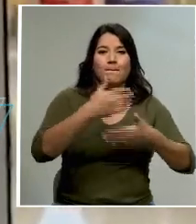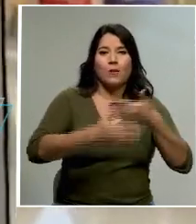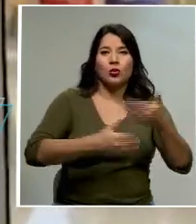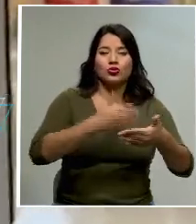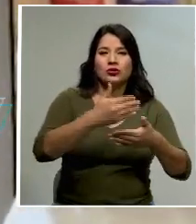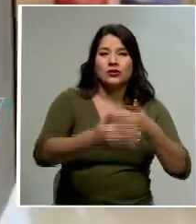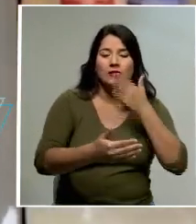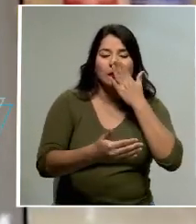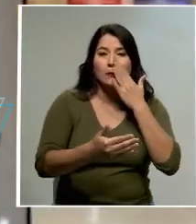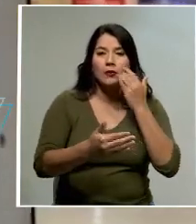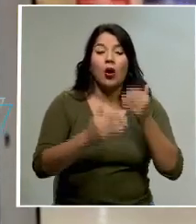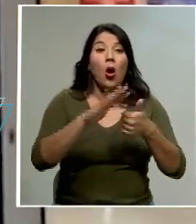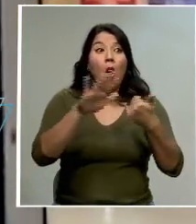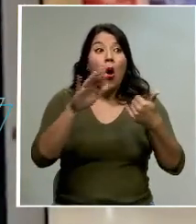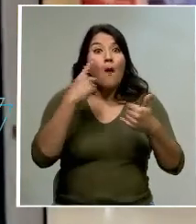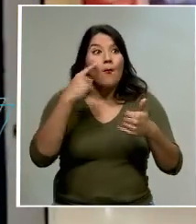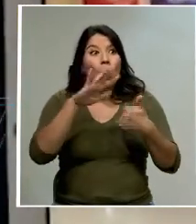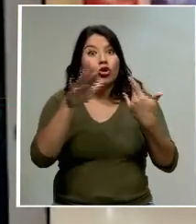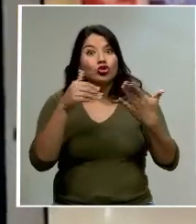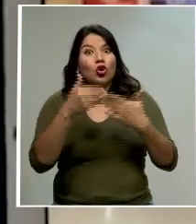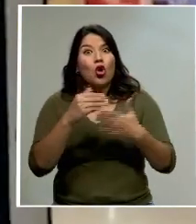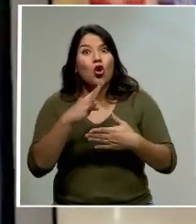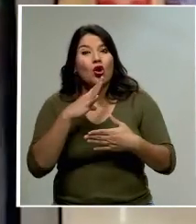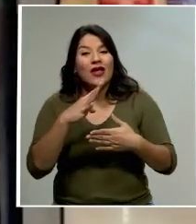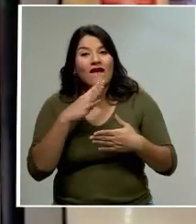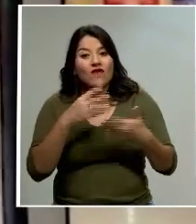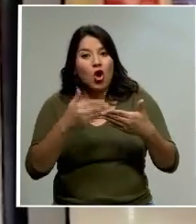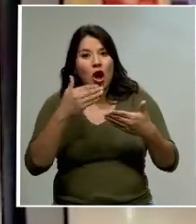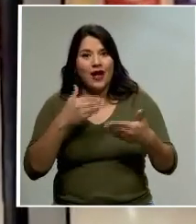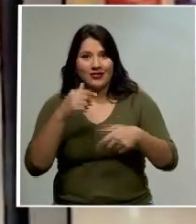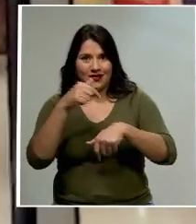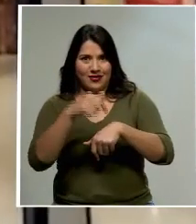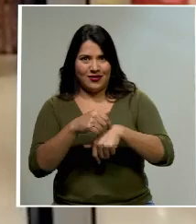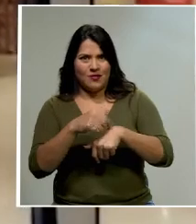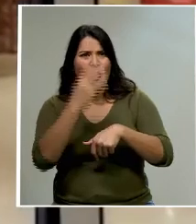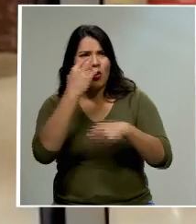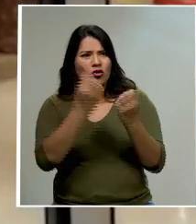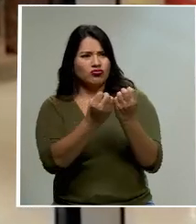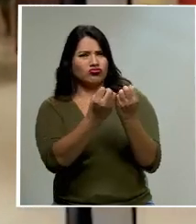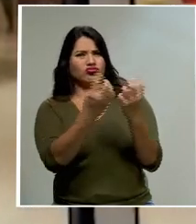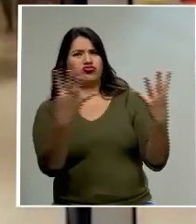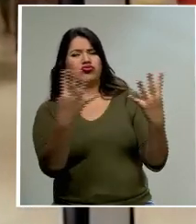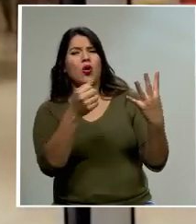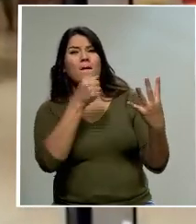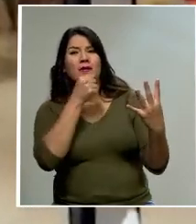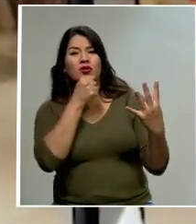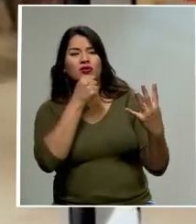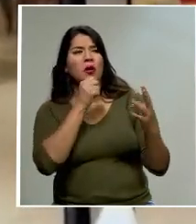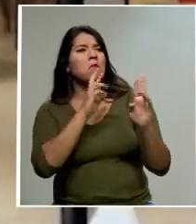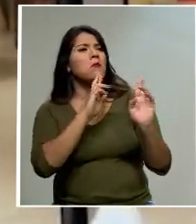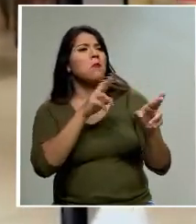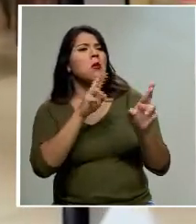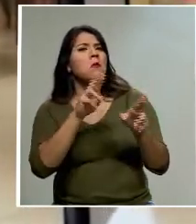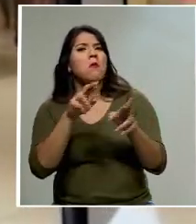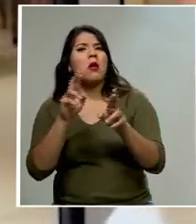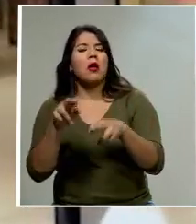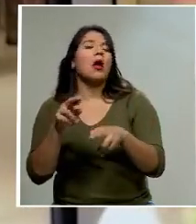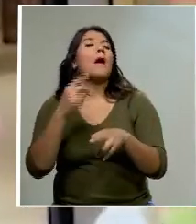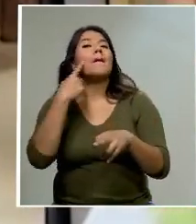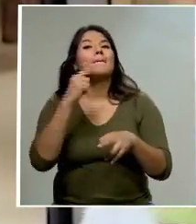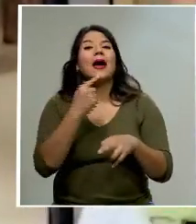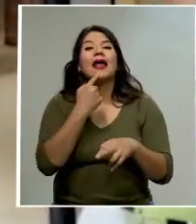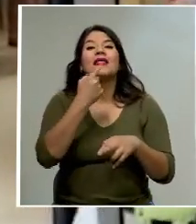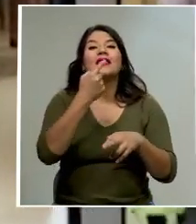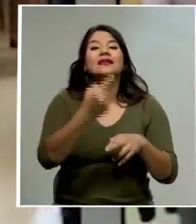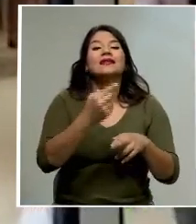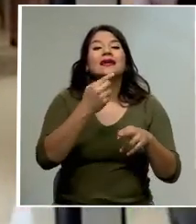las violaciones que ha hecho, saliendo a la prensa a comentar los contenidos de la sentencia del